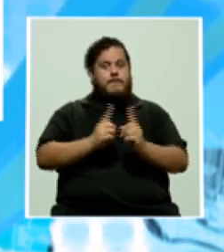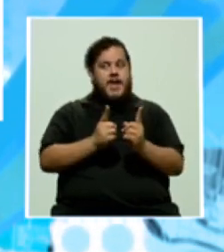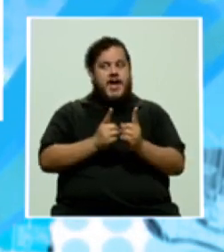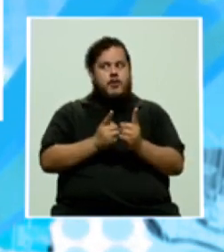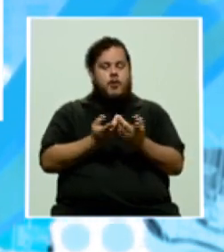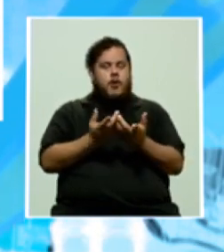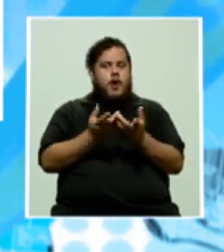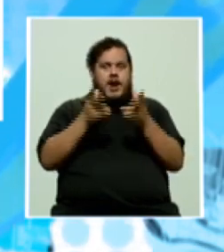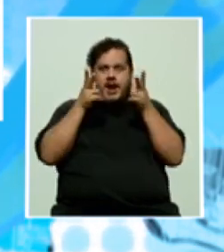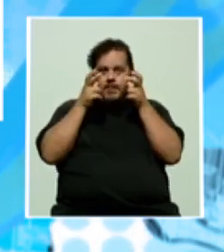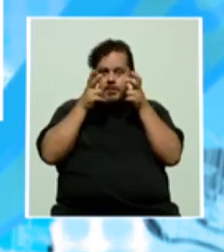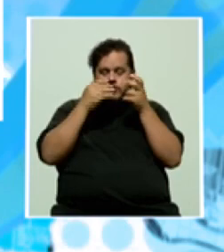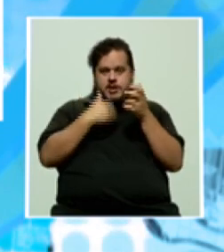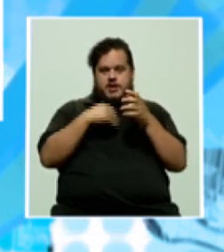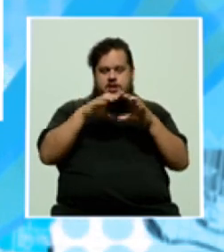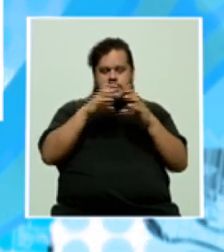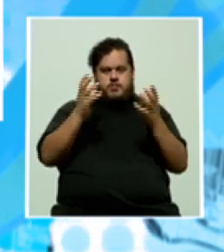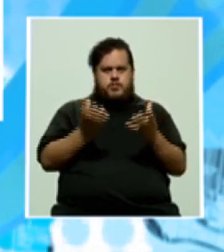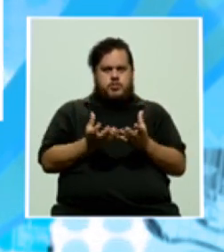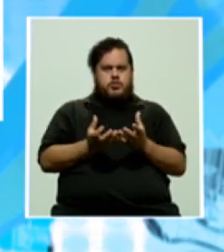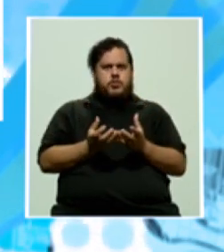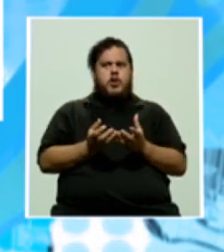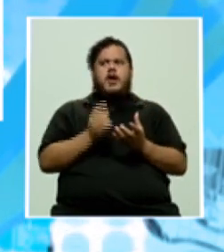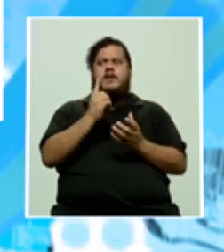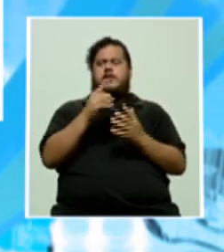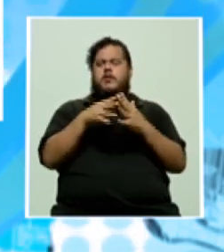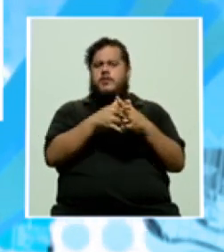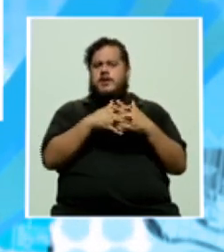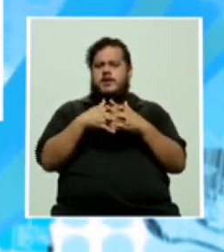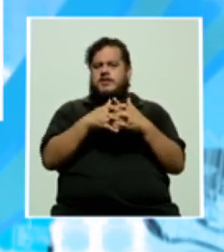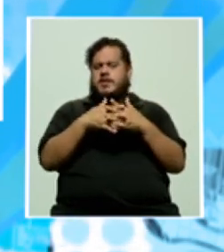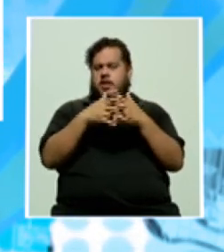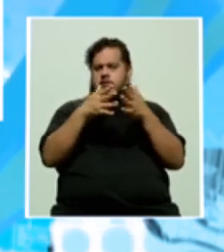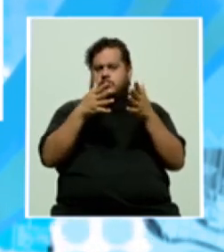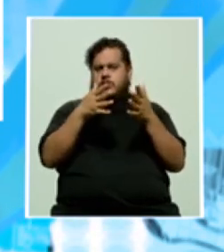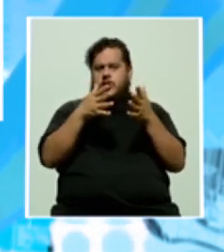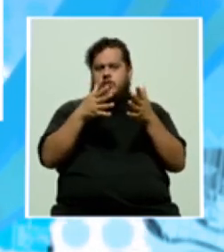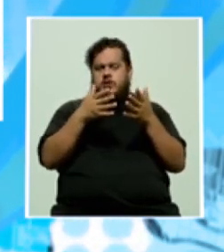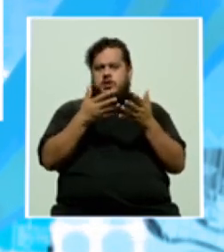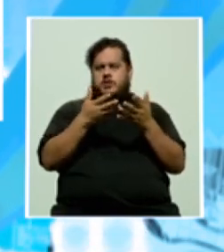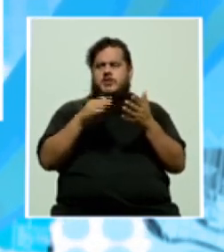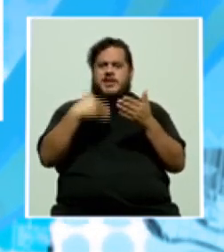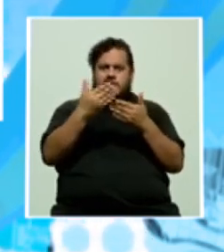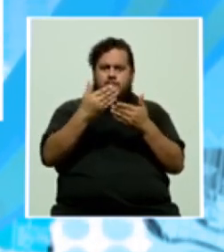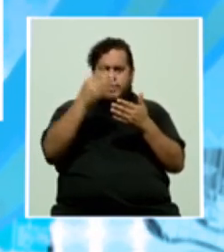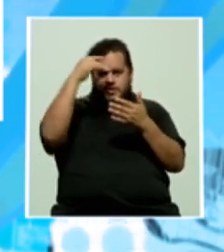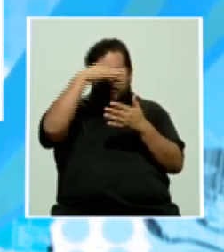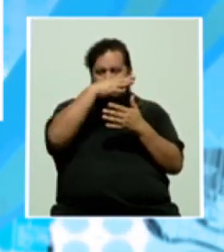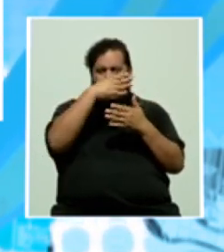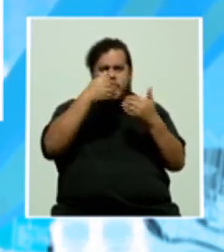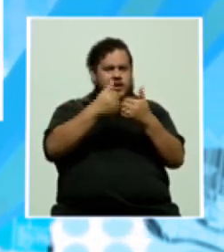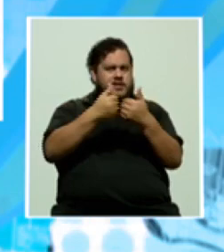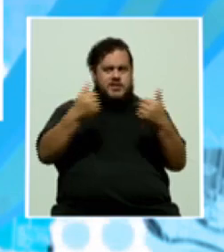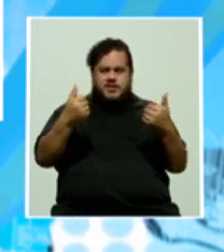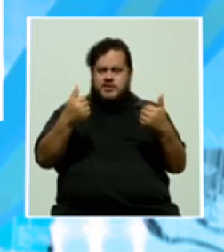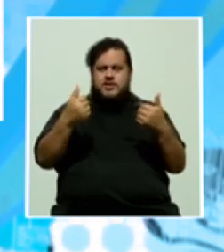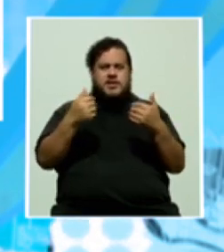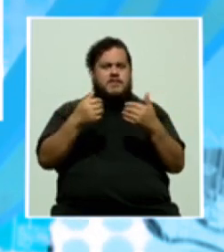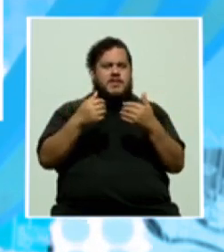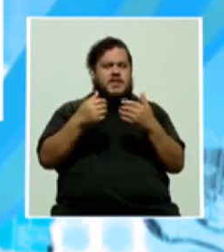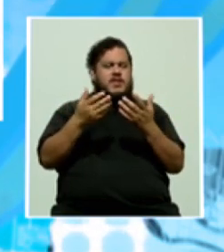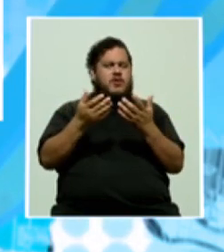percepción que tiene el mundo es de un Estados Unidos tras esta presidencia de Trump dividido,